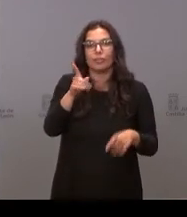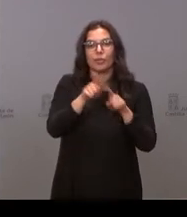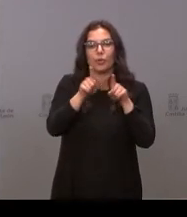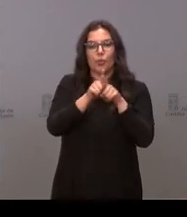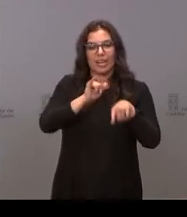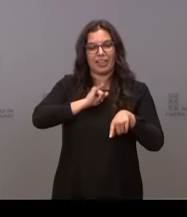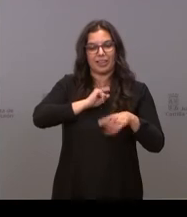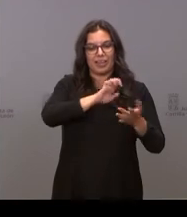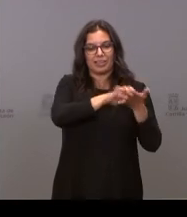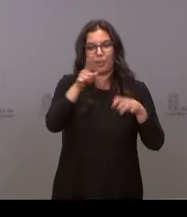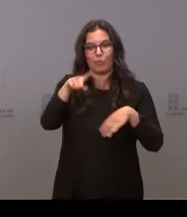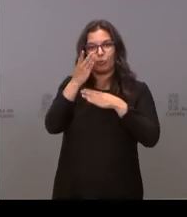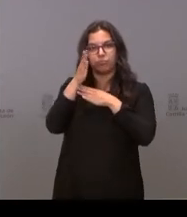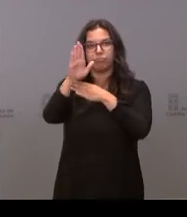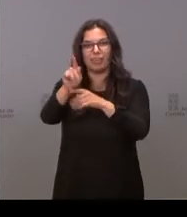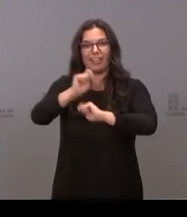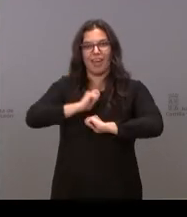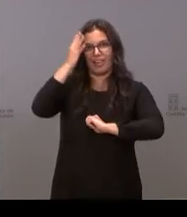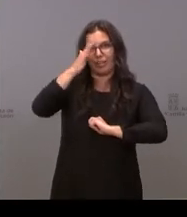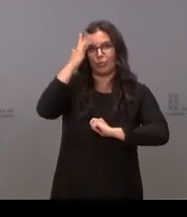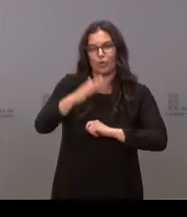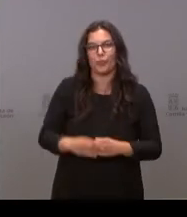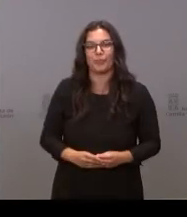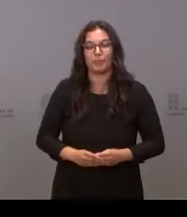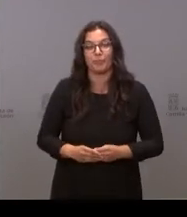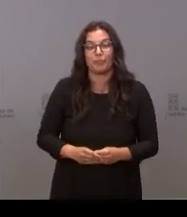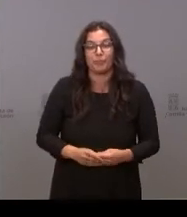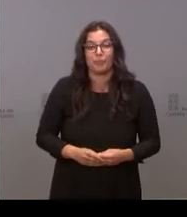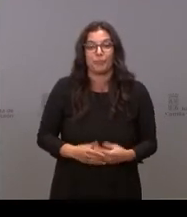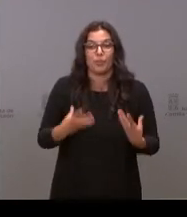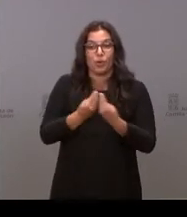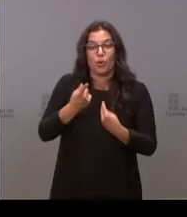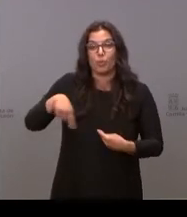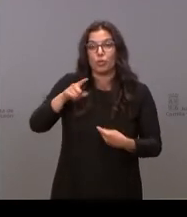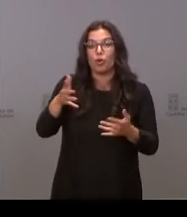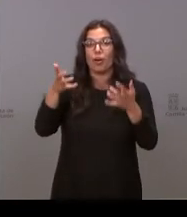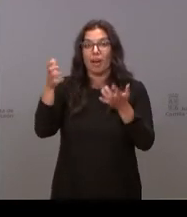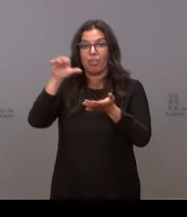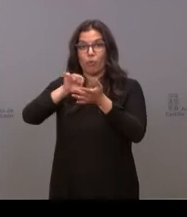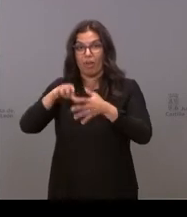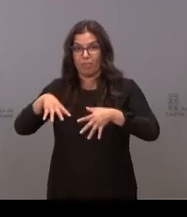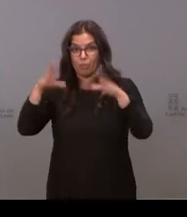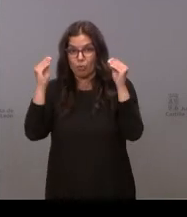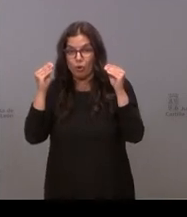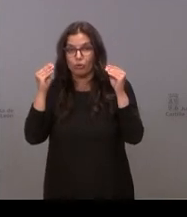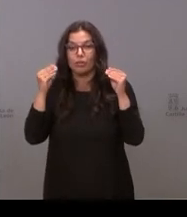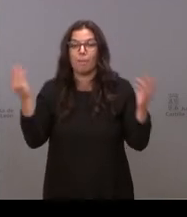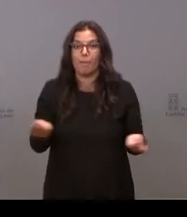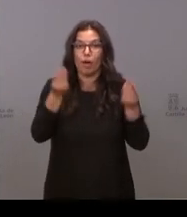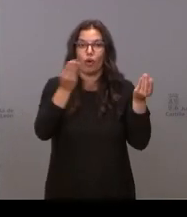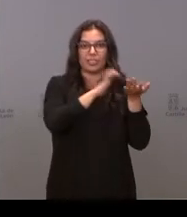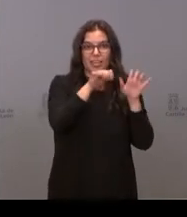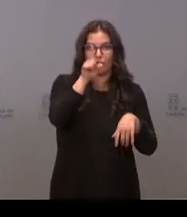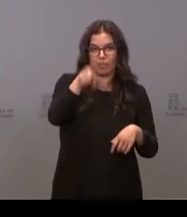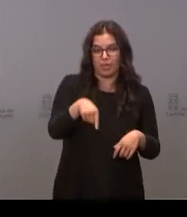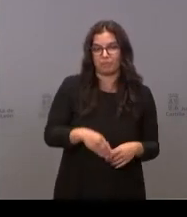y sobre todo porque nos ilusiona. Y con vosotros gana la ciudad de Burgos, gana Castilla y León. Yo no